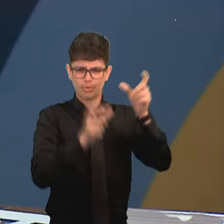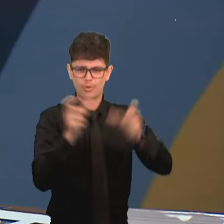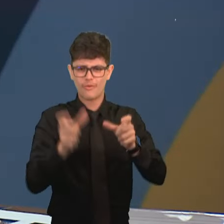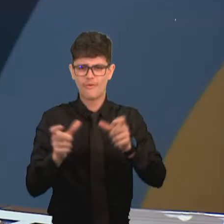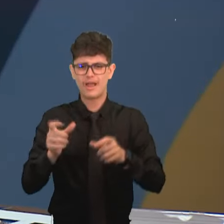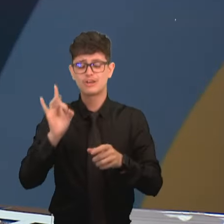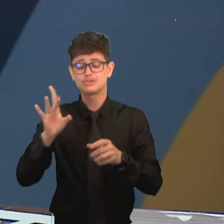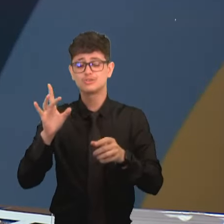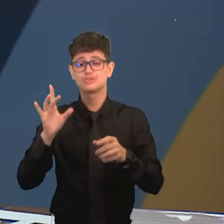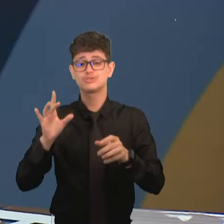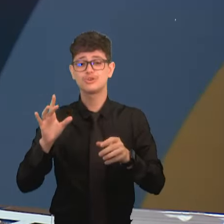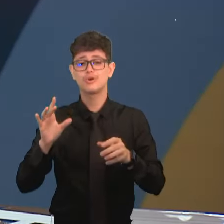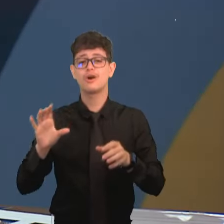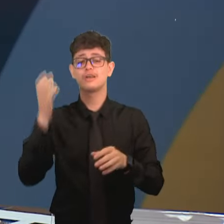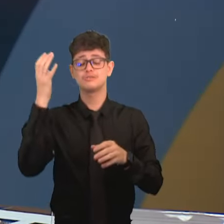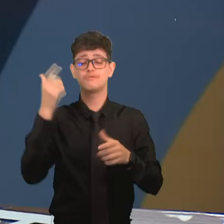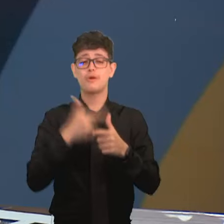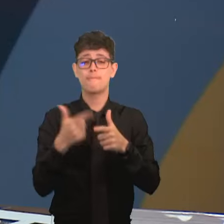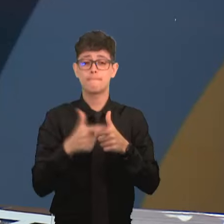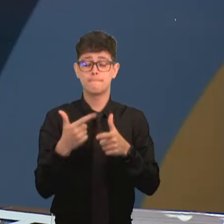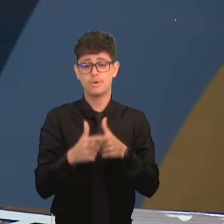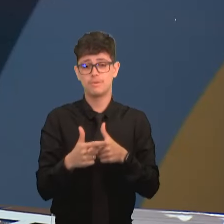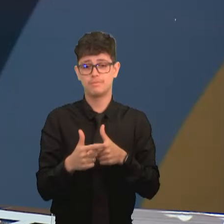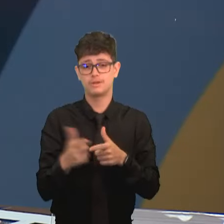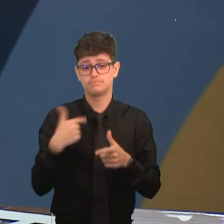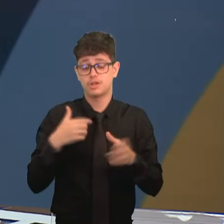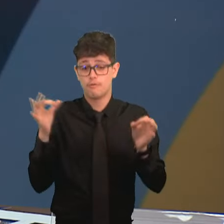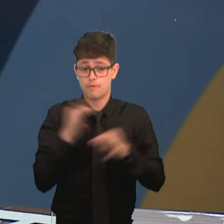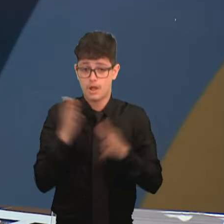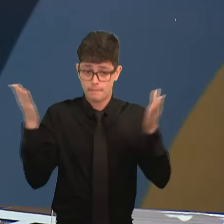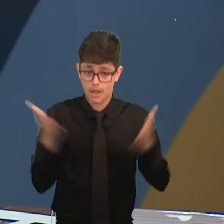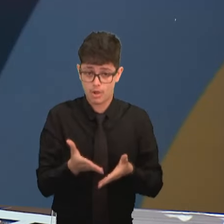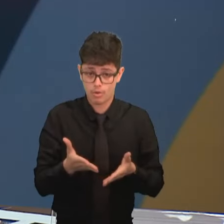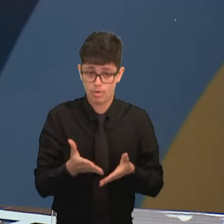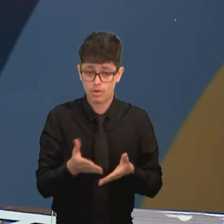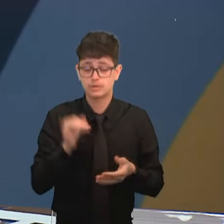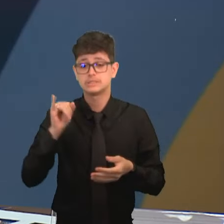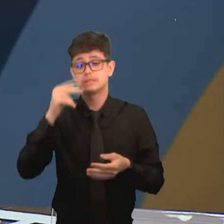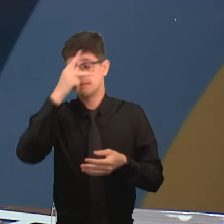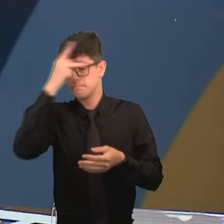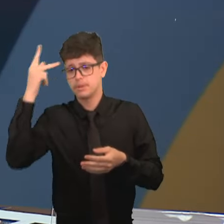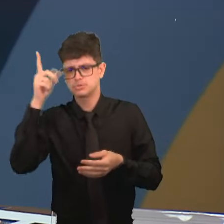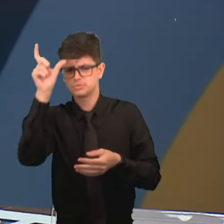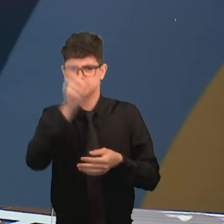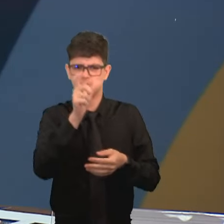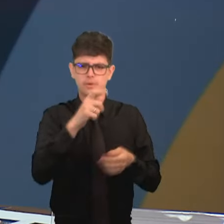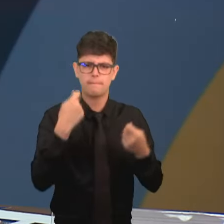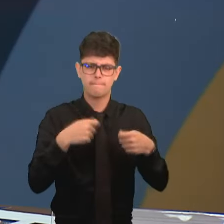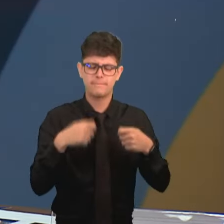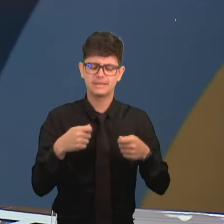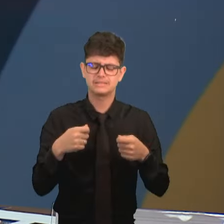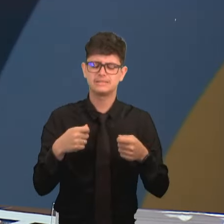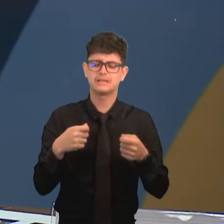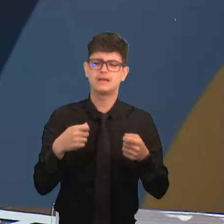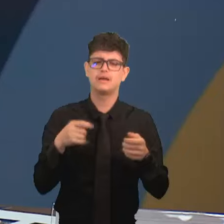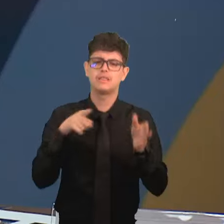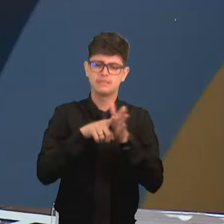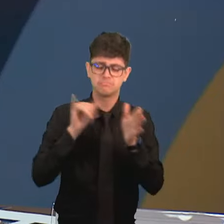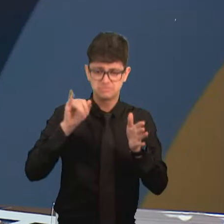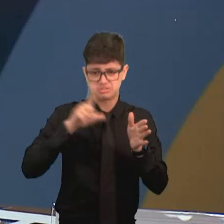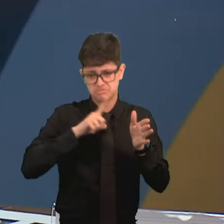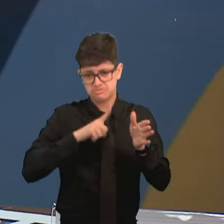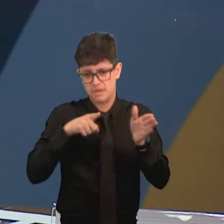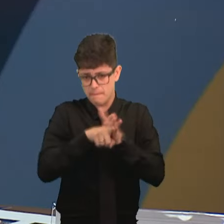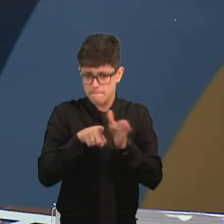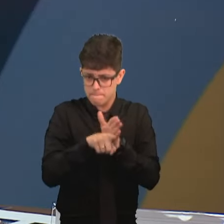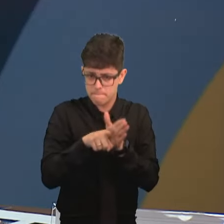esos problemas. Y voy a terminar aquí. Mi contacto está aquí. Estoy a disposición de cualquier uno que necesite para contestar